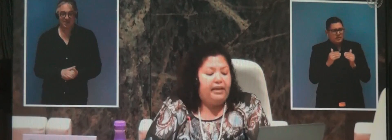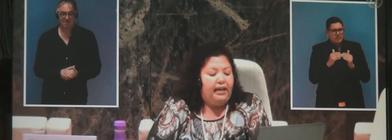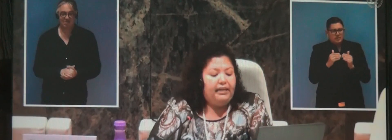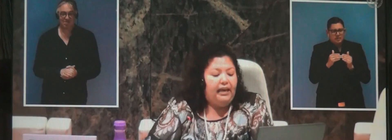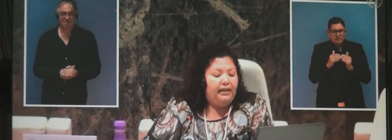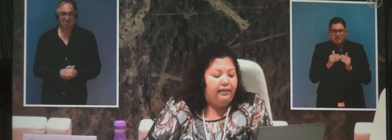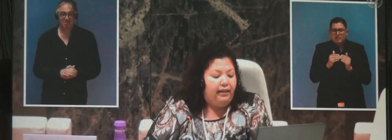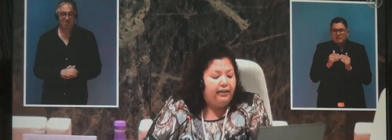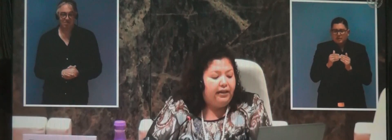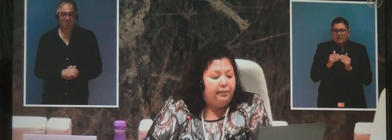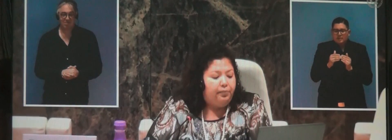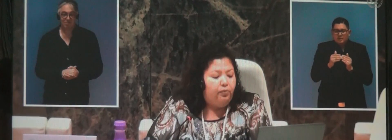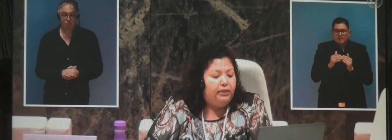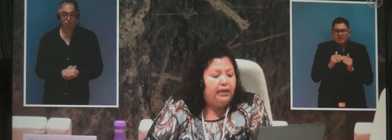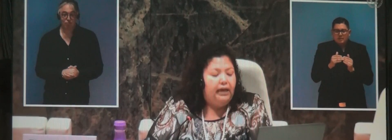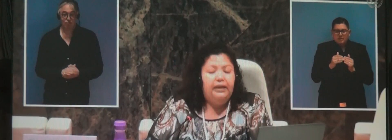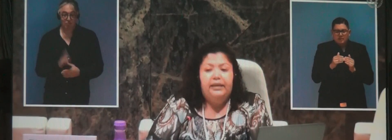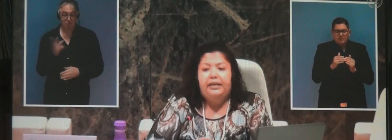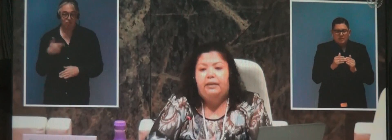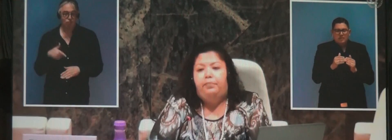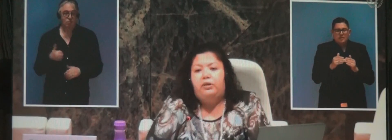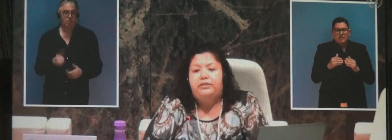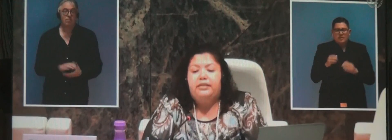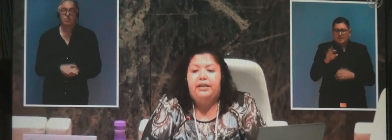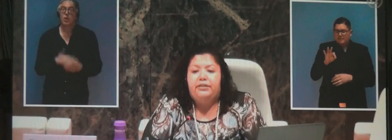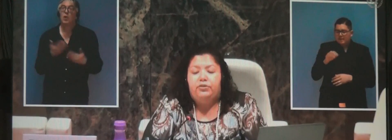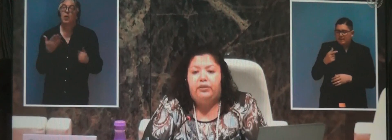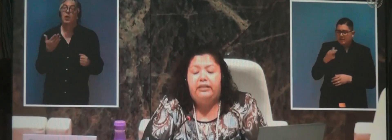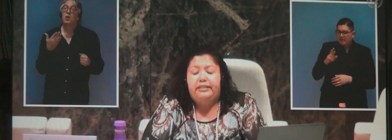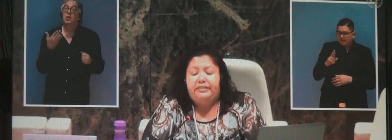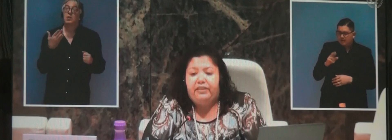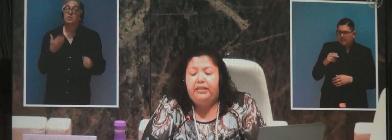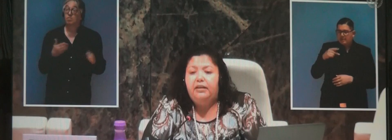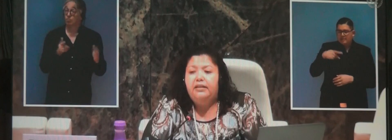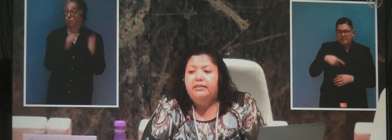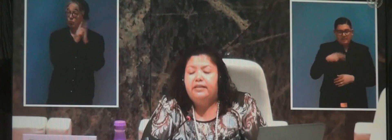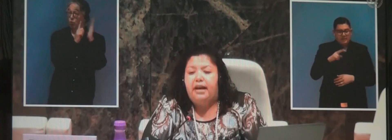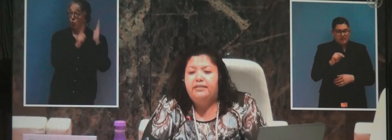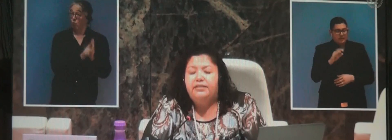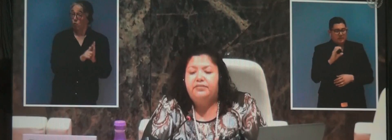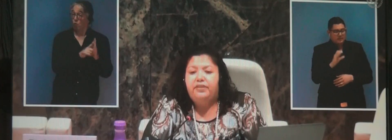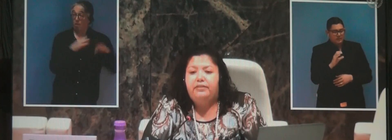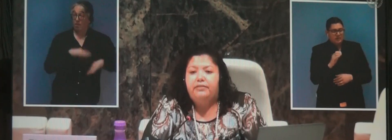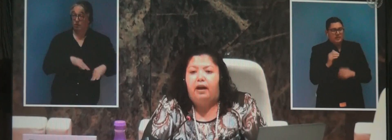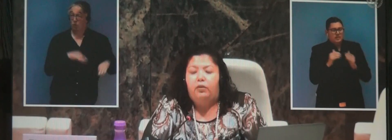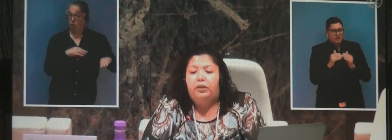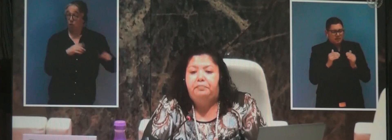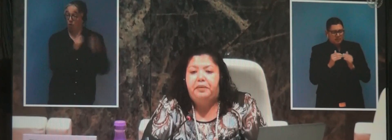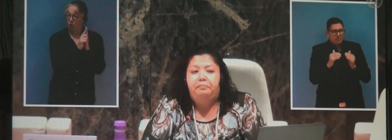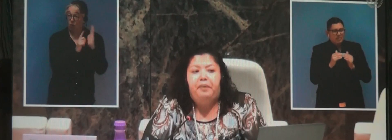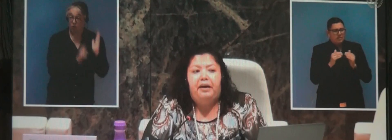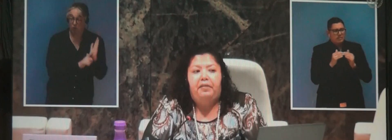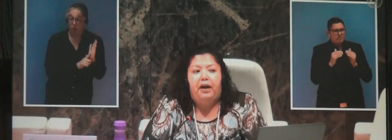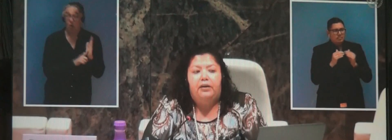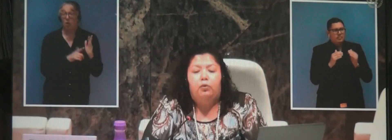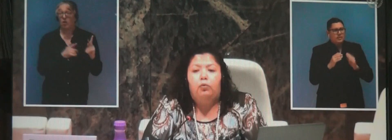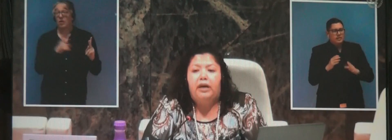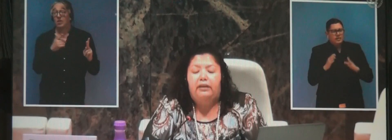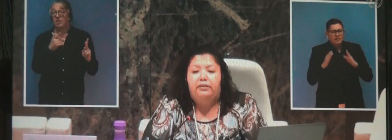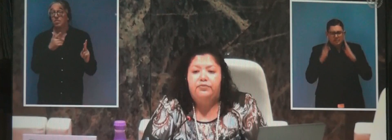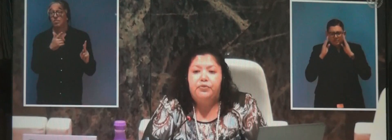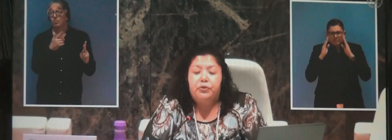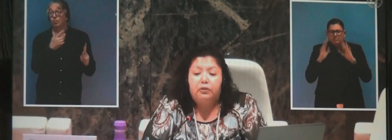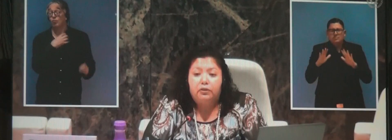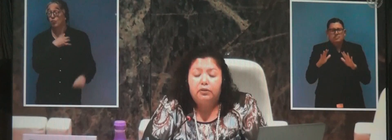la Fiscalía General de la República y la Policía Nacional Civil se ha sensibilizado también para dar